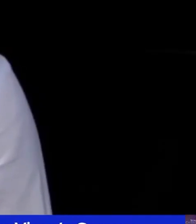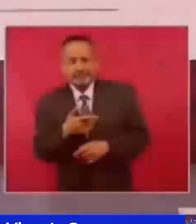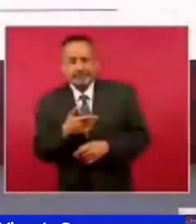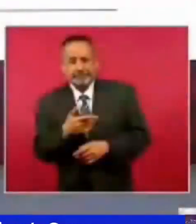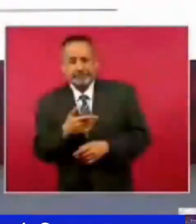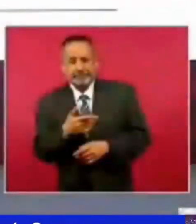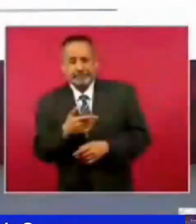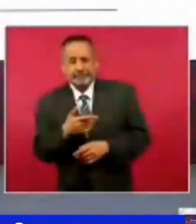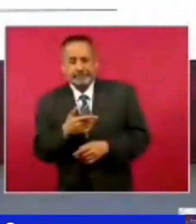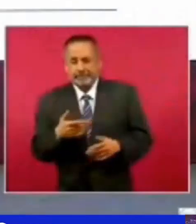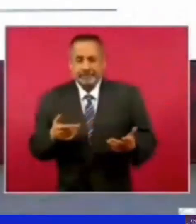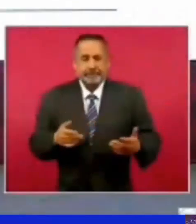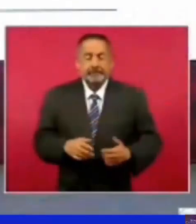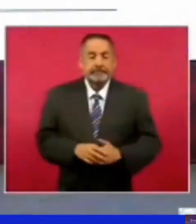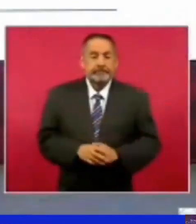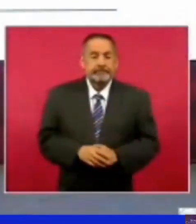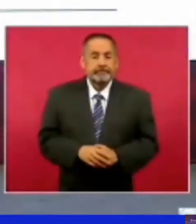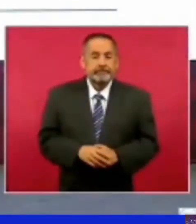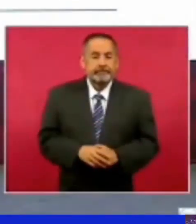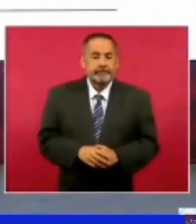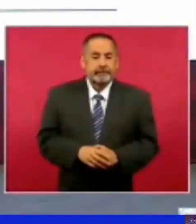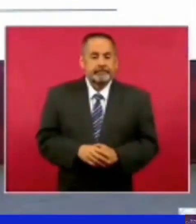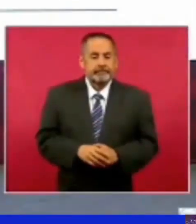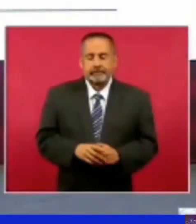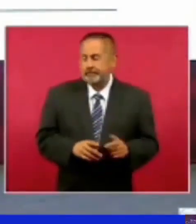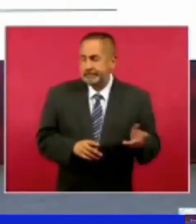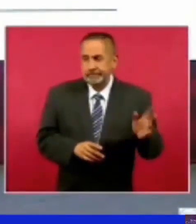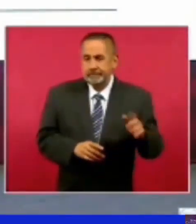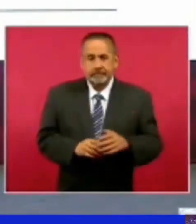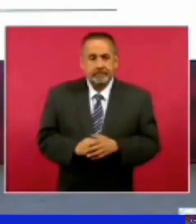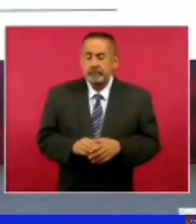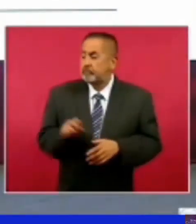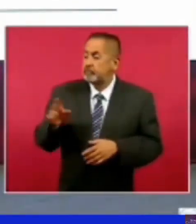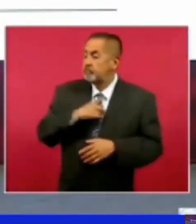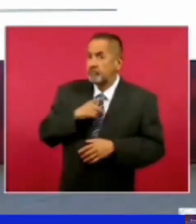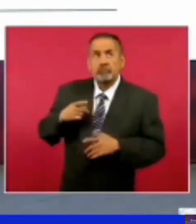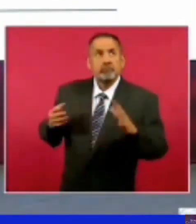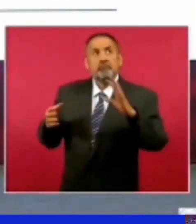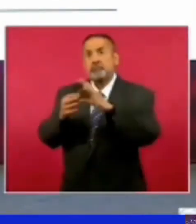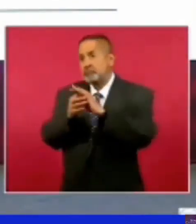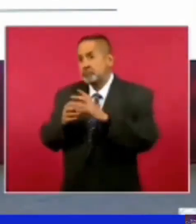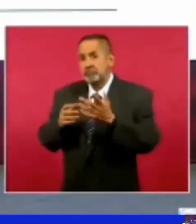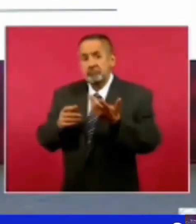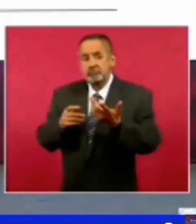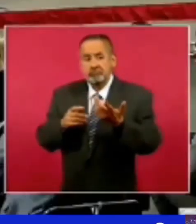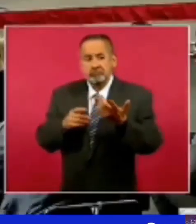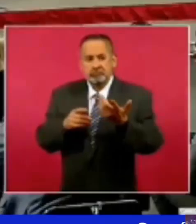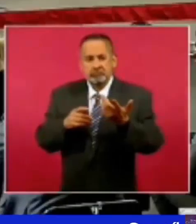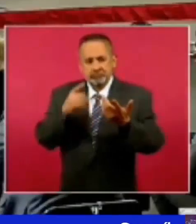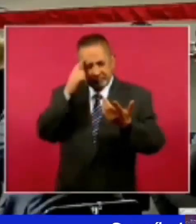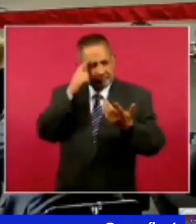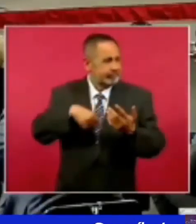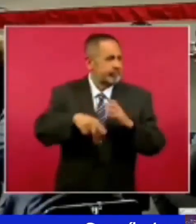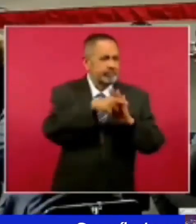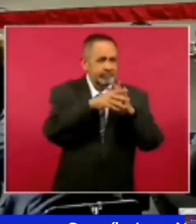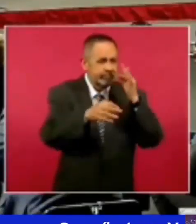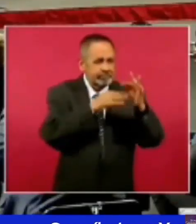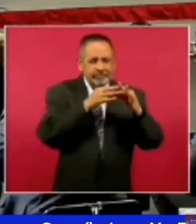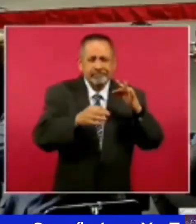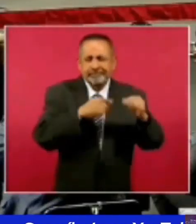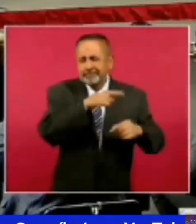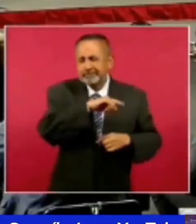favor. Aunque se enojen, aunque todos los medios de